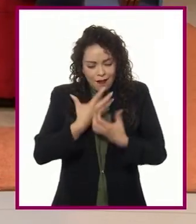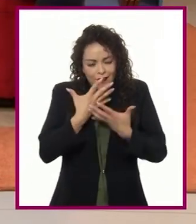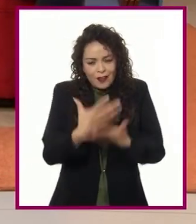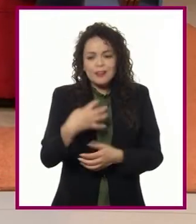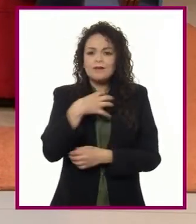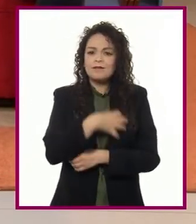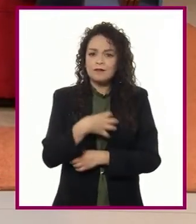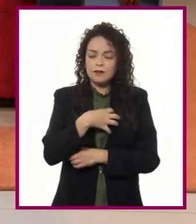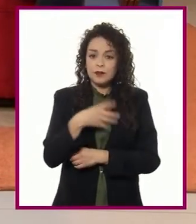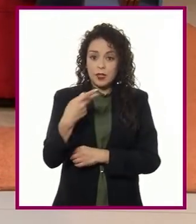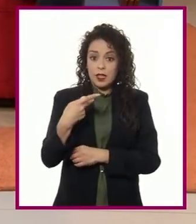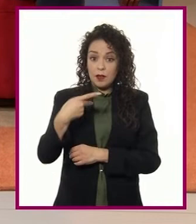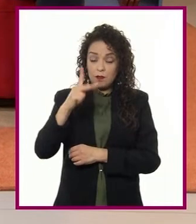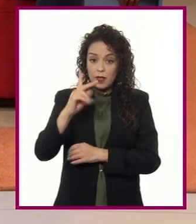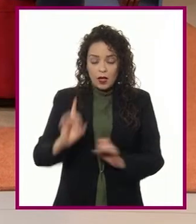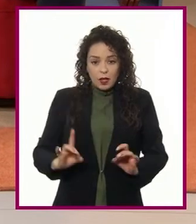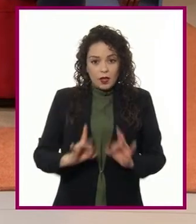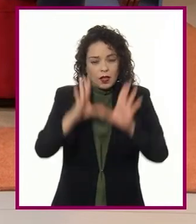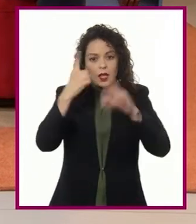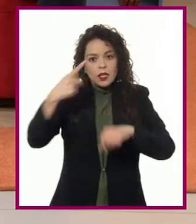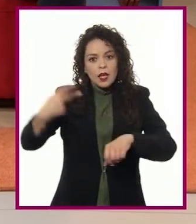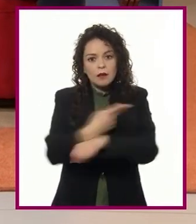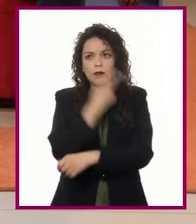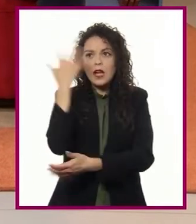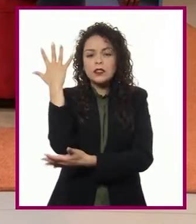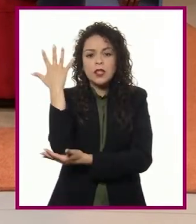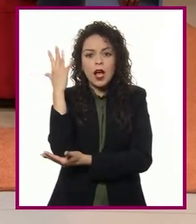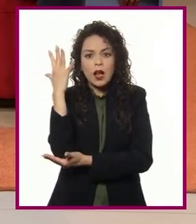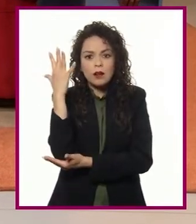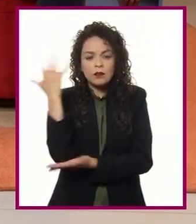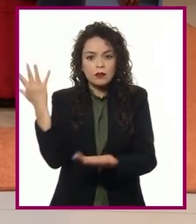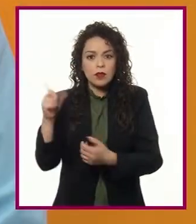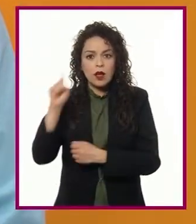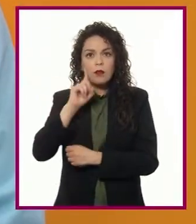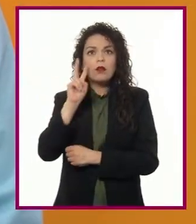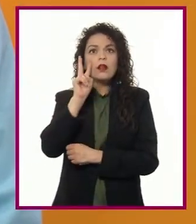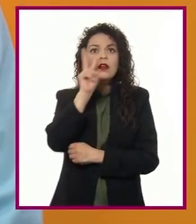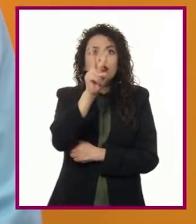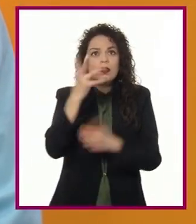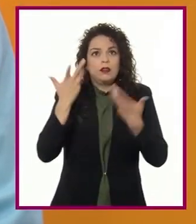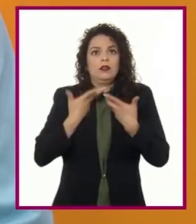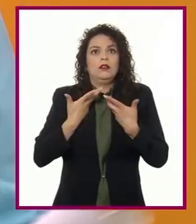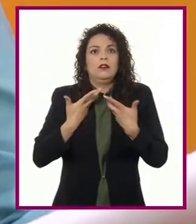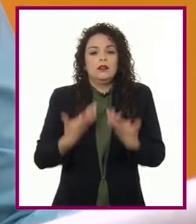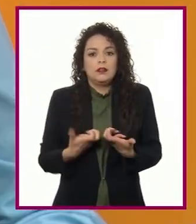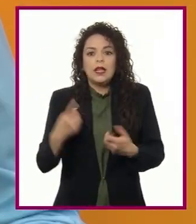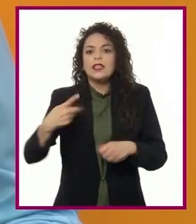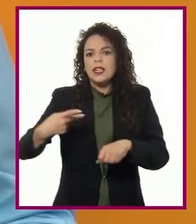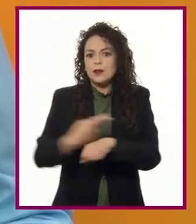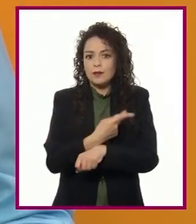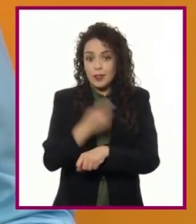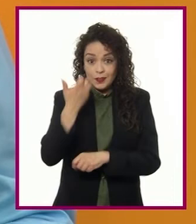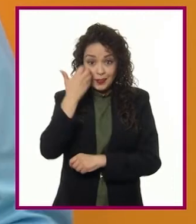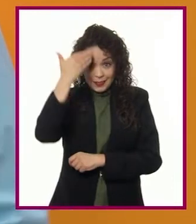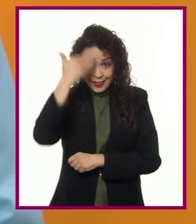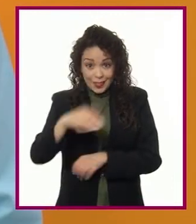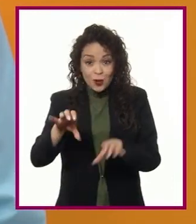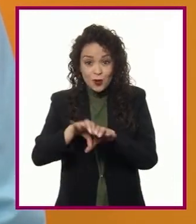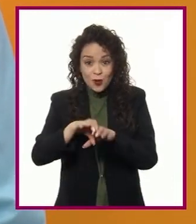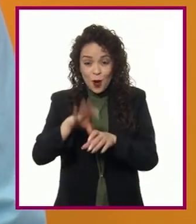algo le sucede al árbol, que deja perpleja a Brígida. ¿Quieren saber cómo termina la